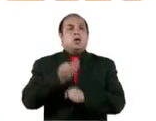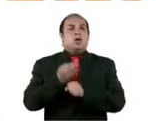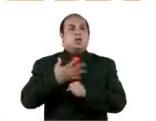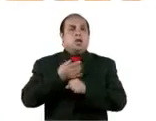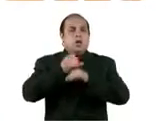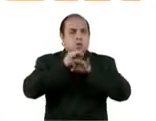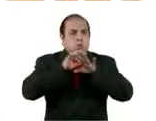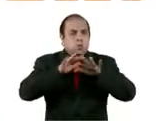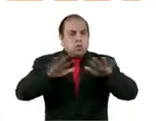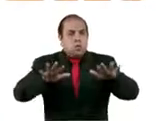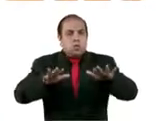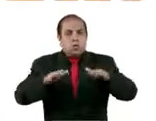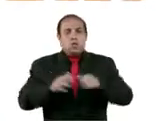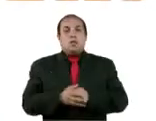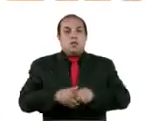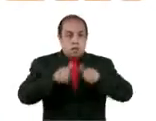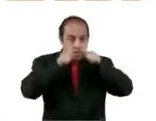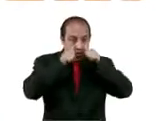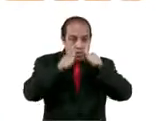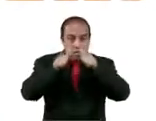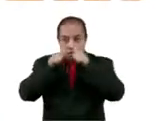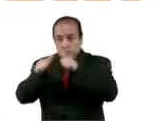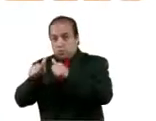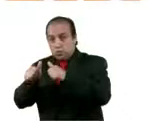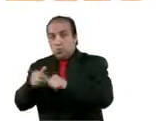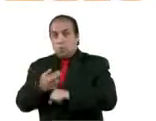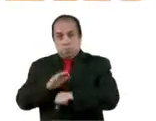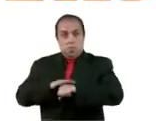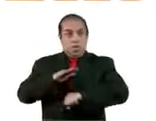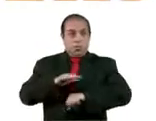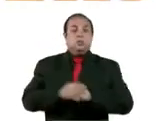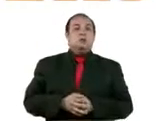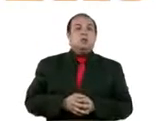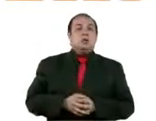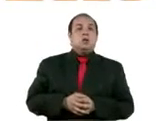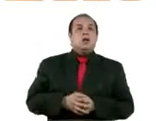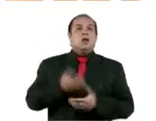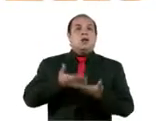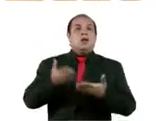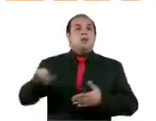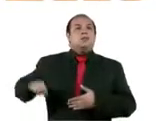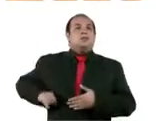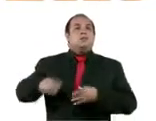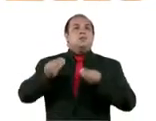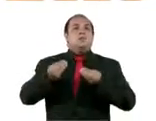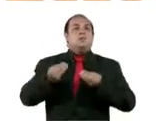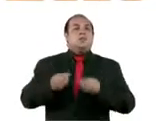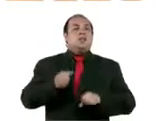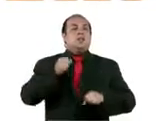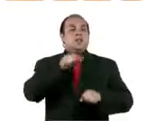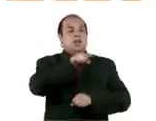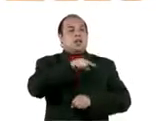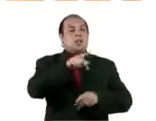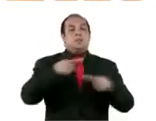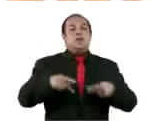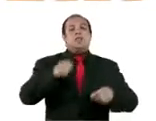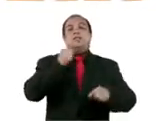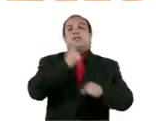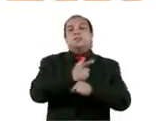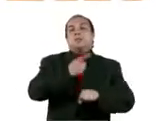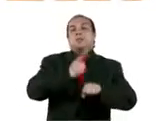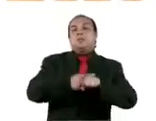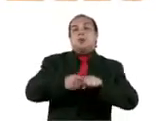de capacidades de atención, y lo que nos importa mucho es que las personas se detecten oportunamente, sigan con